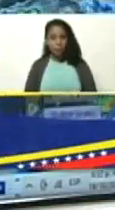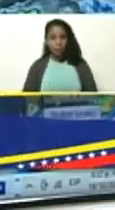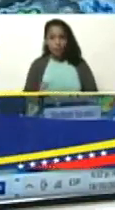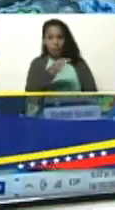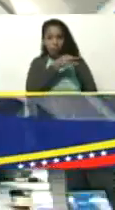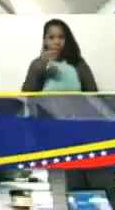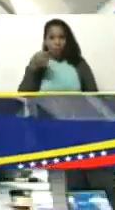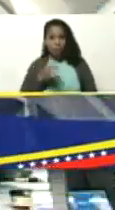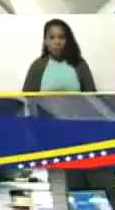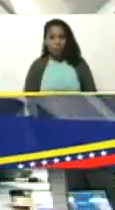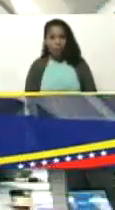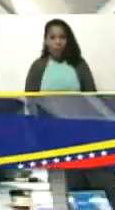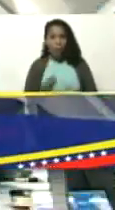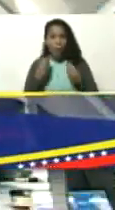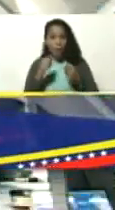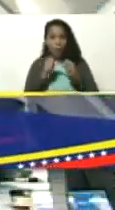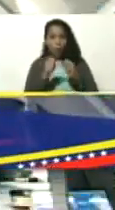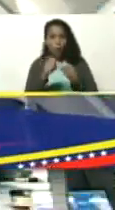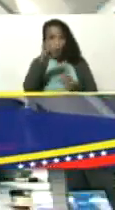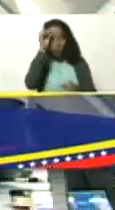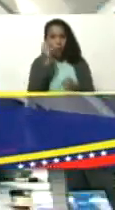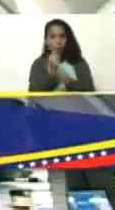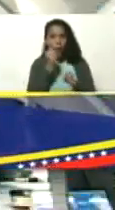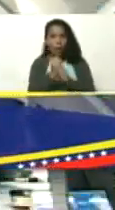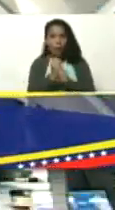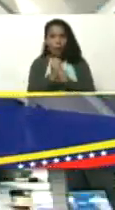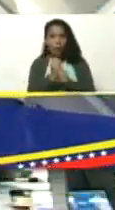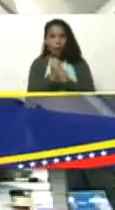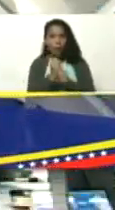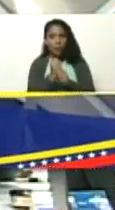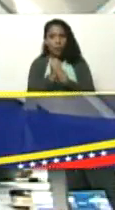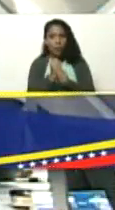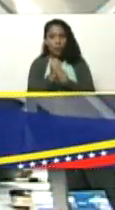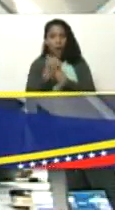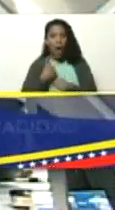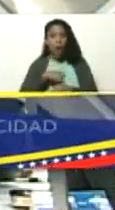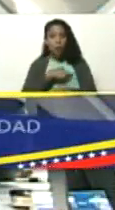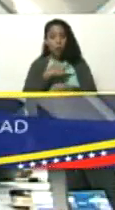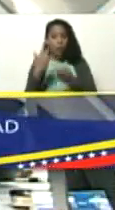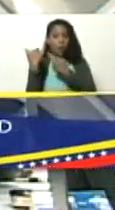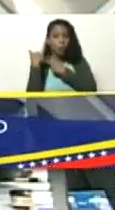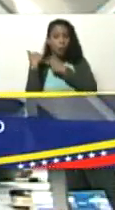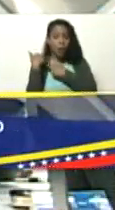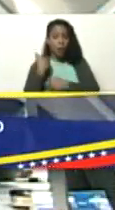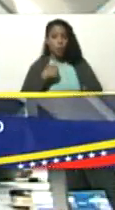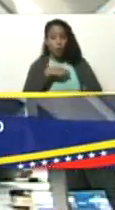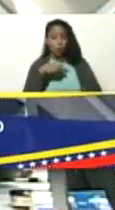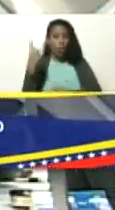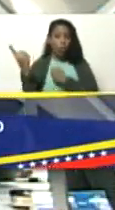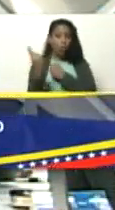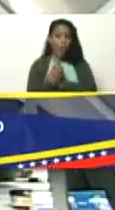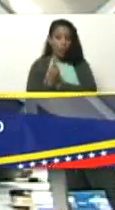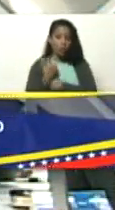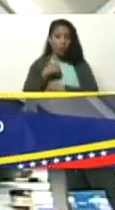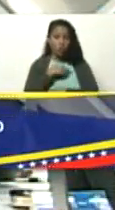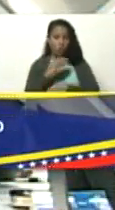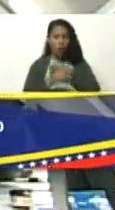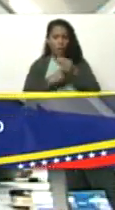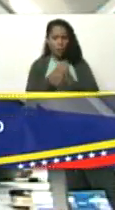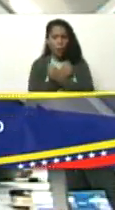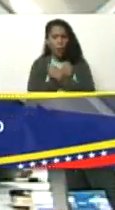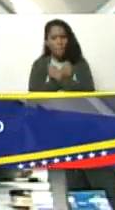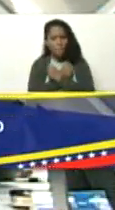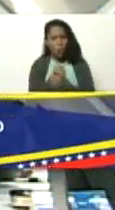Perfecta. Para seguir trabajando, es nuestra responsabilidad, es nuestro deber, y lo hacemos con amor